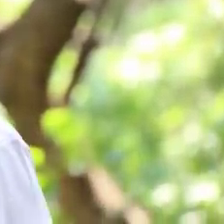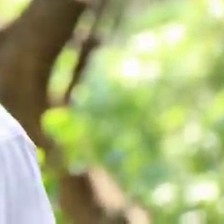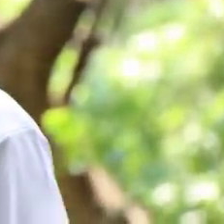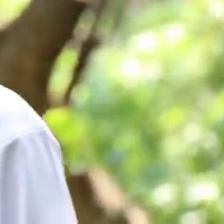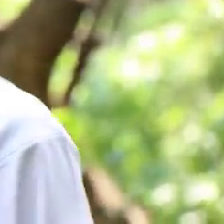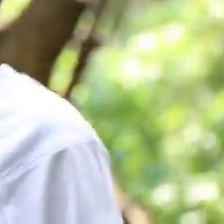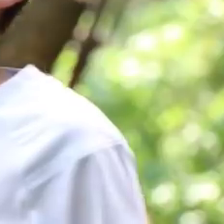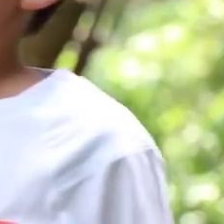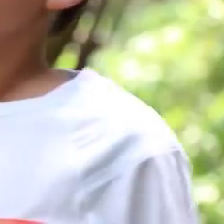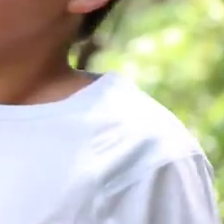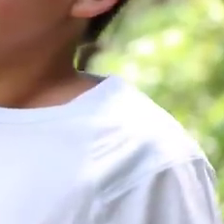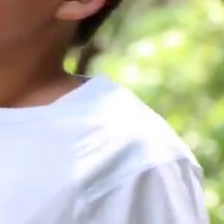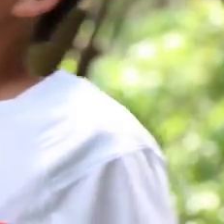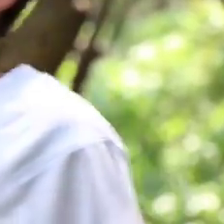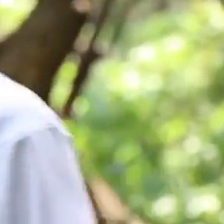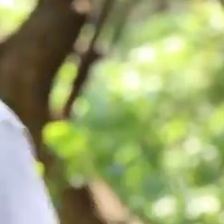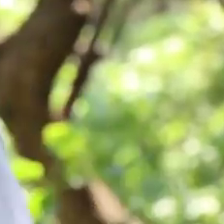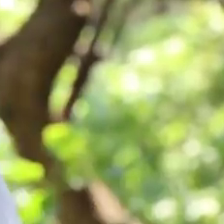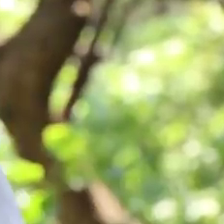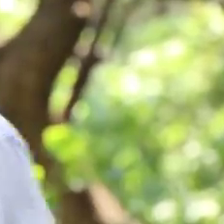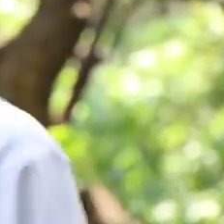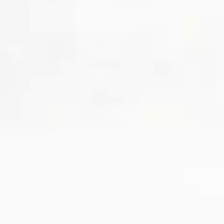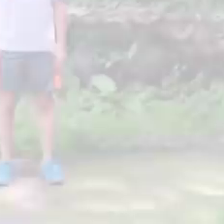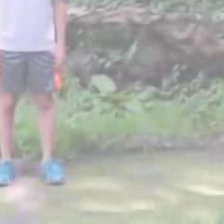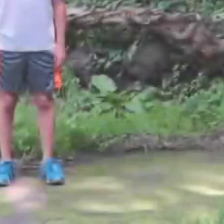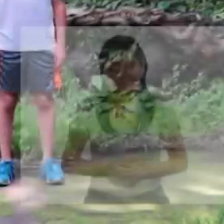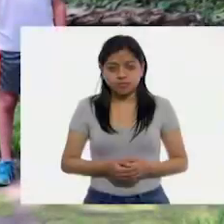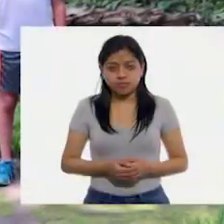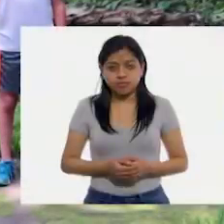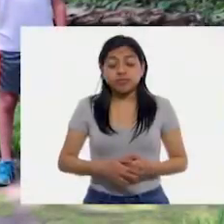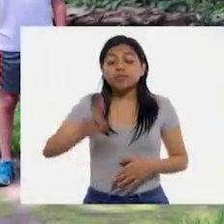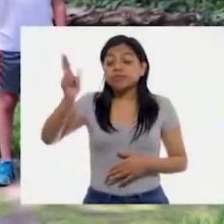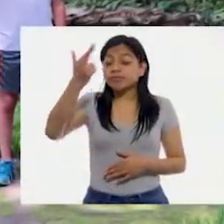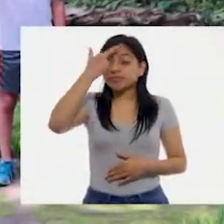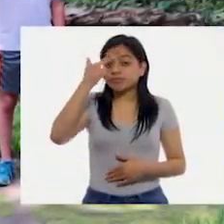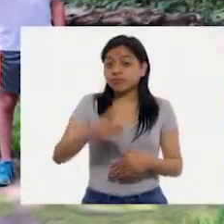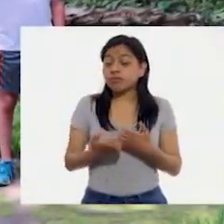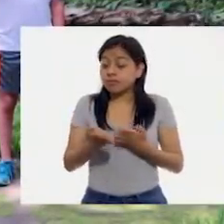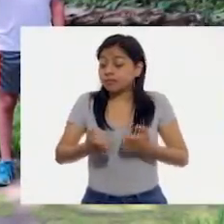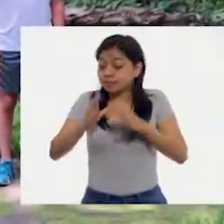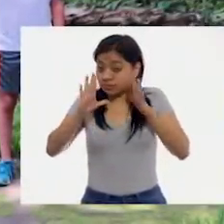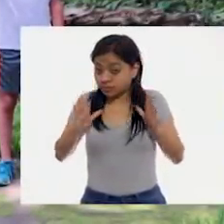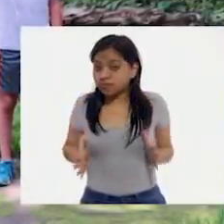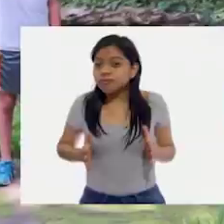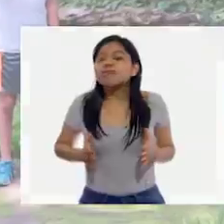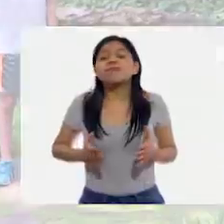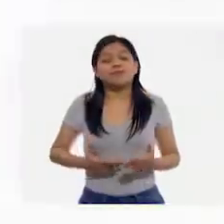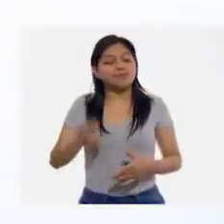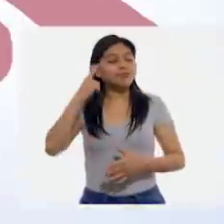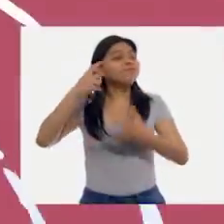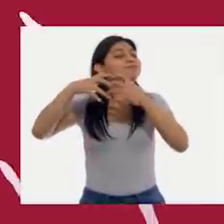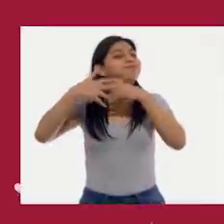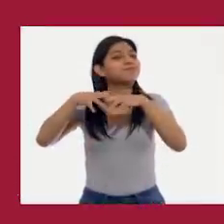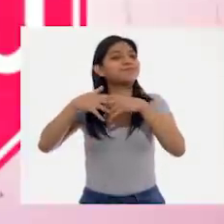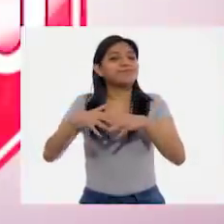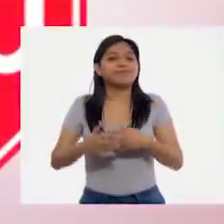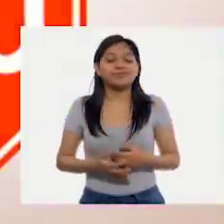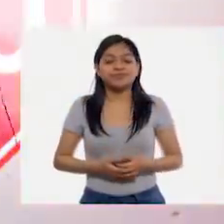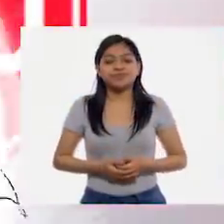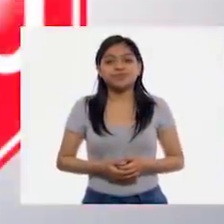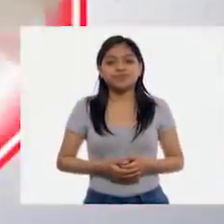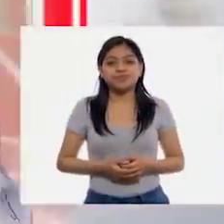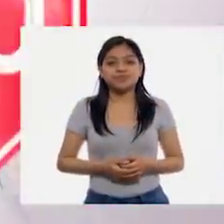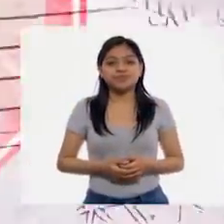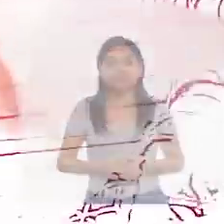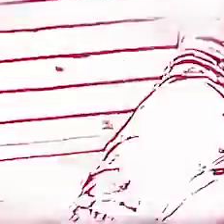Inhalamos profundo, Paul. Exhalo. Y recuerda, después de cada pausa, activa tu mente.